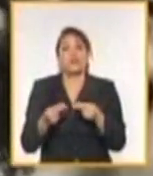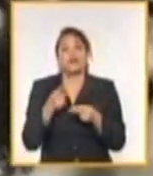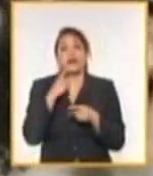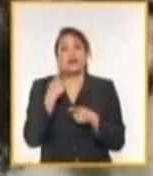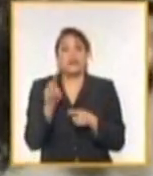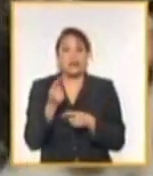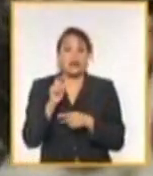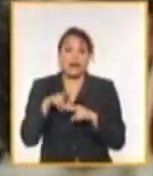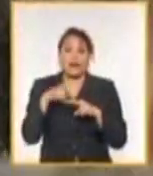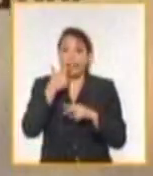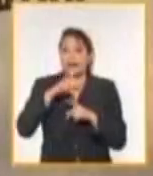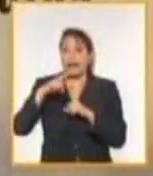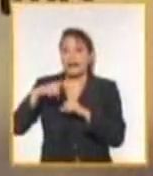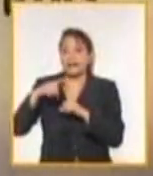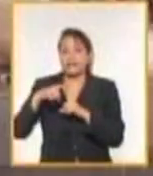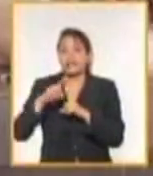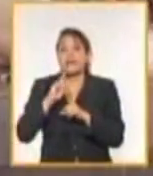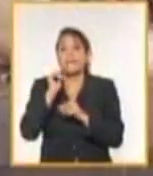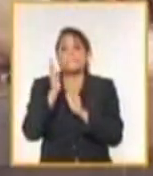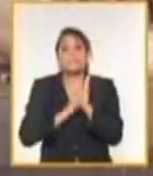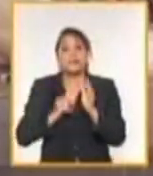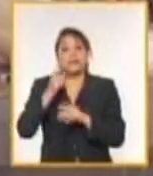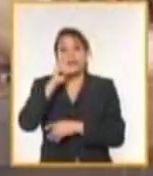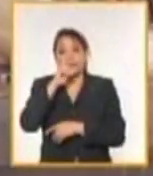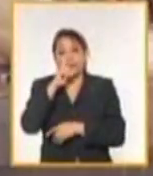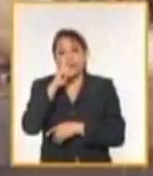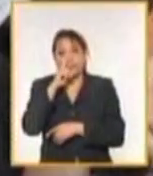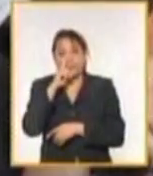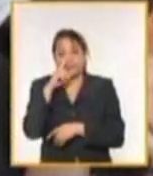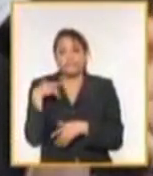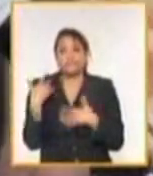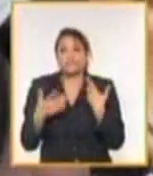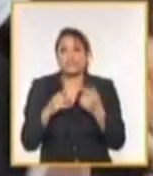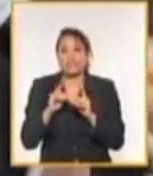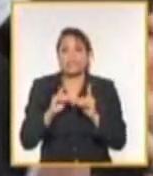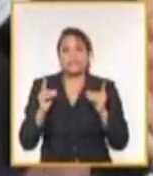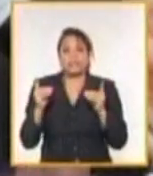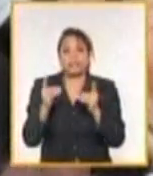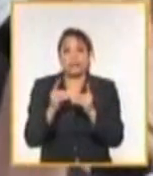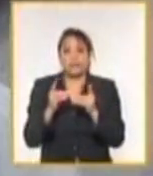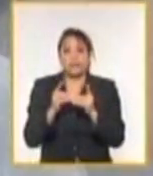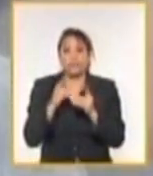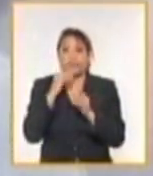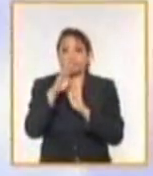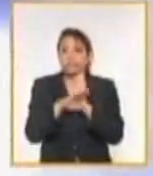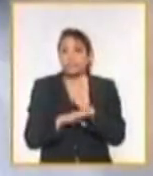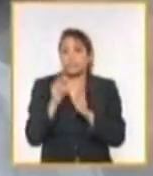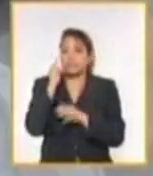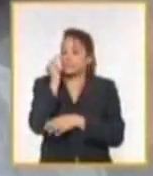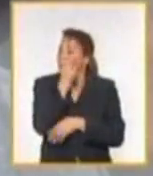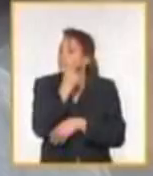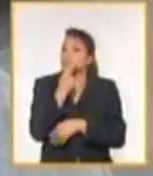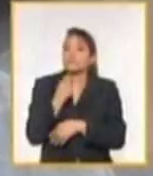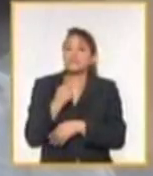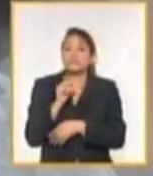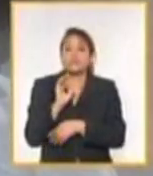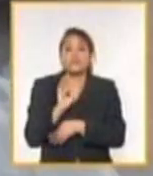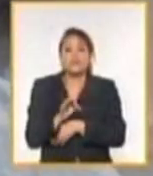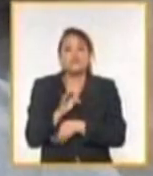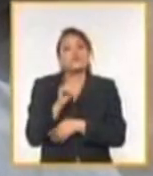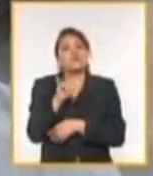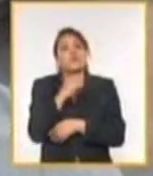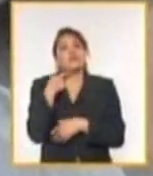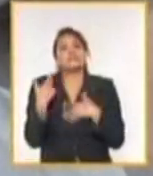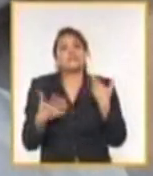Y en el mes de noviembre estará celebrando la Oficina del Programa Martiano, la Sociedad Cultural José Martí, también